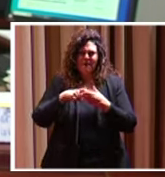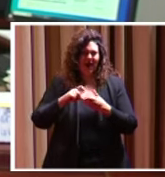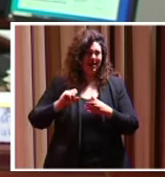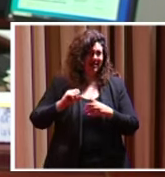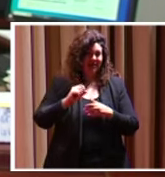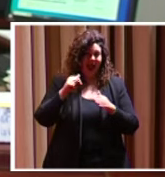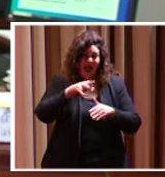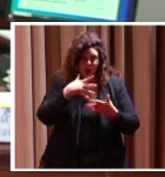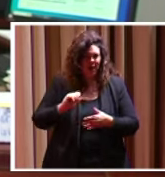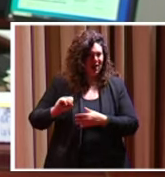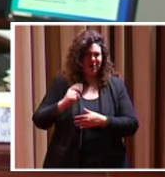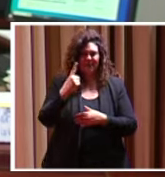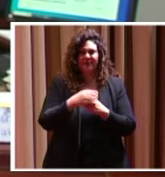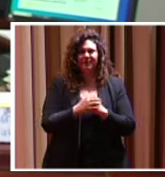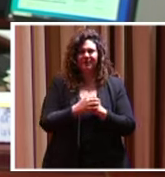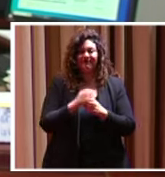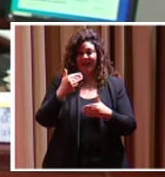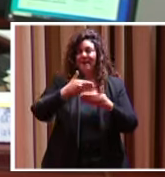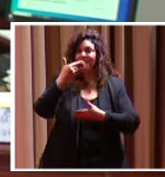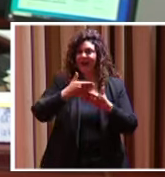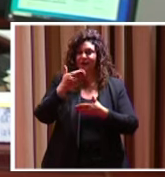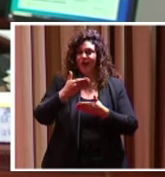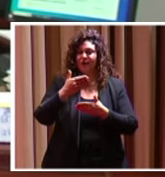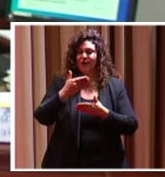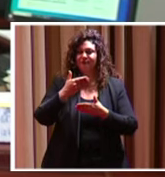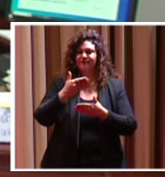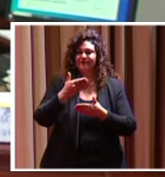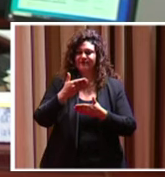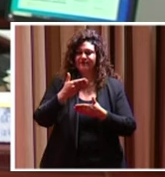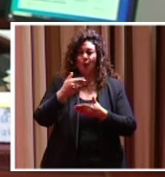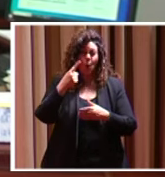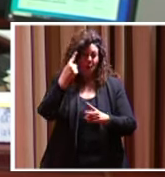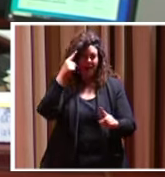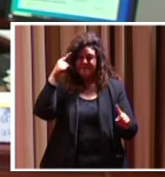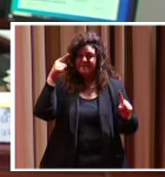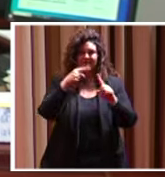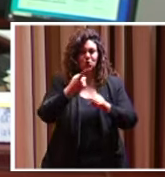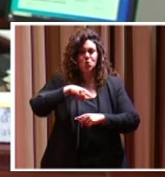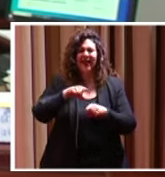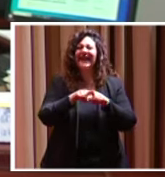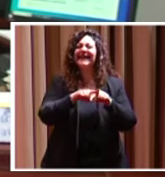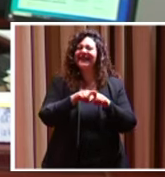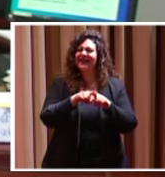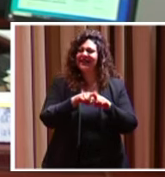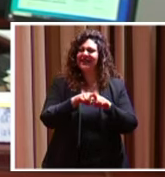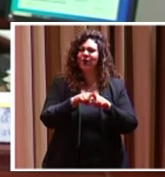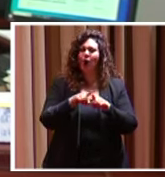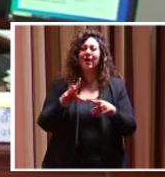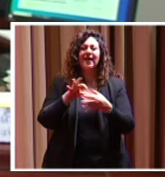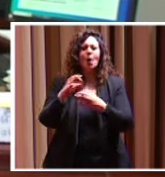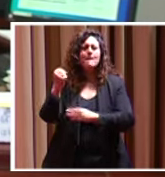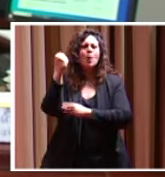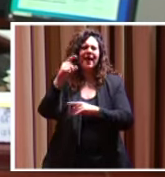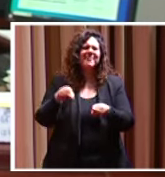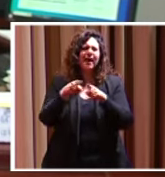En Ideal, sin ideologías, llevamos a gala que una de nuestras misiones es ser críticos con el poder, esté quien esté